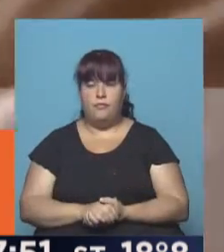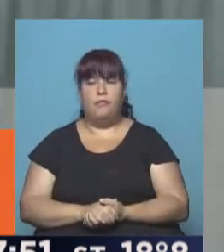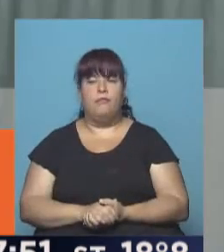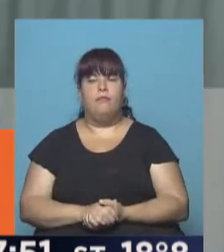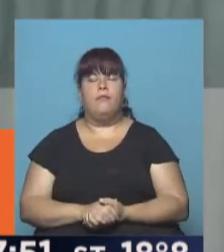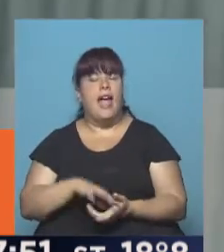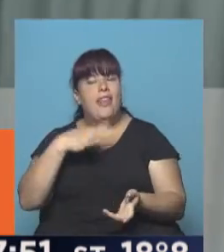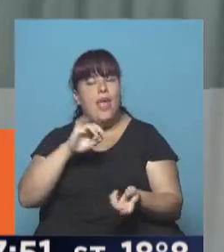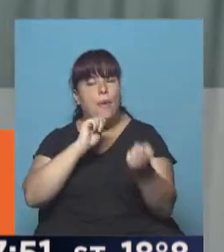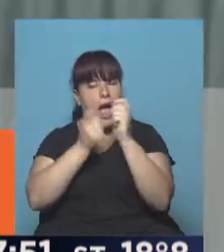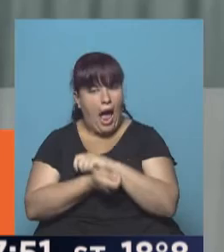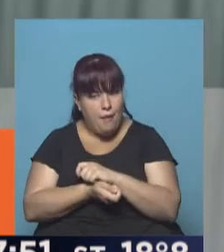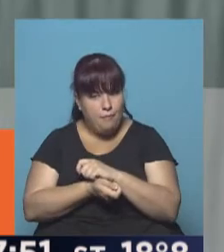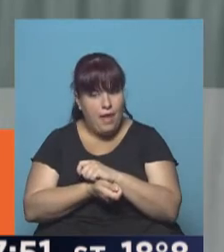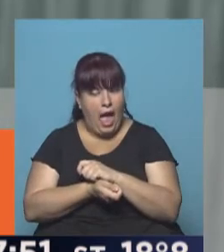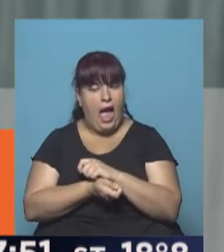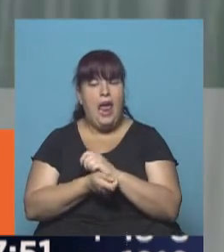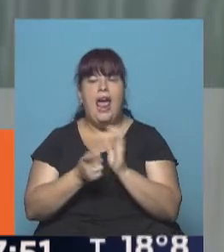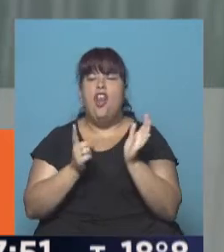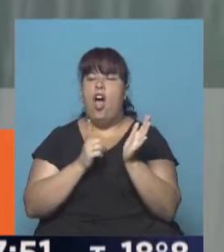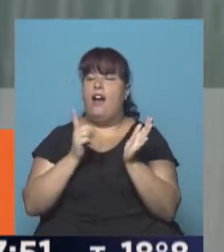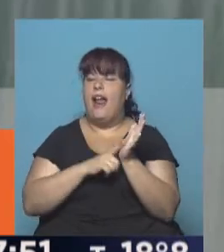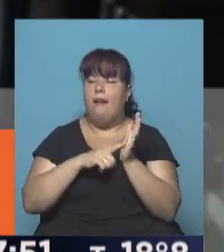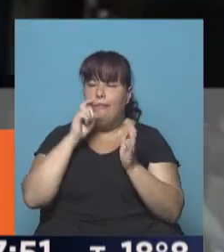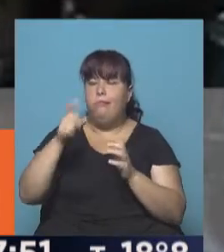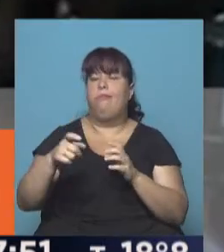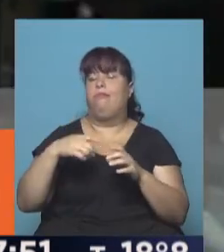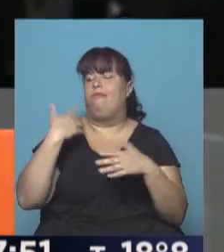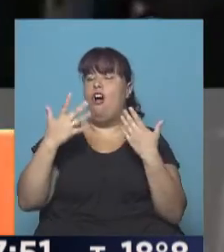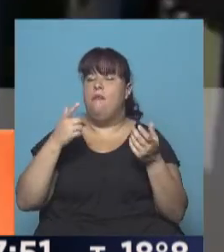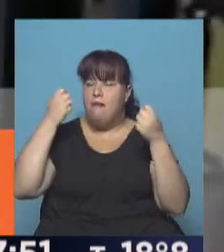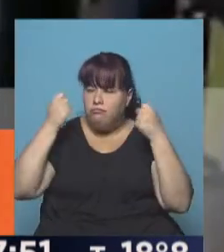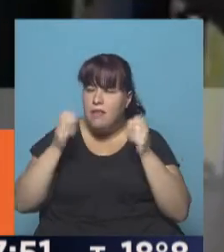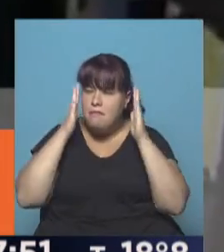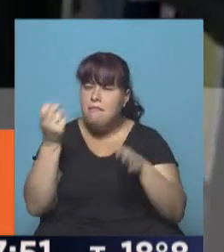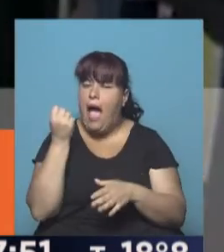el de cambiar las reglas y el de poner el acento